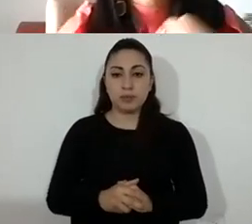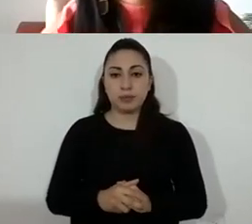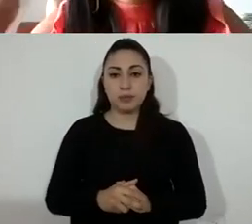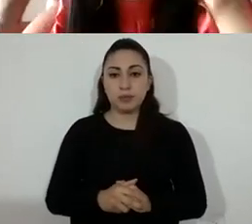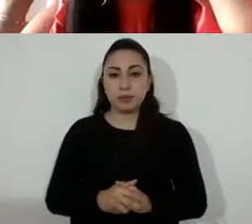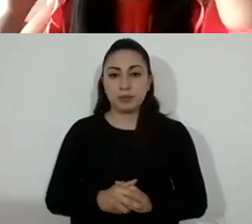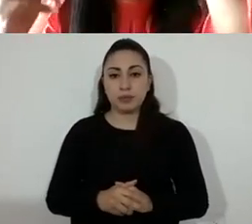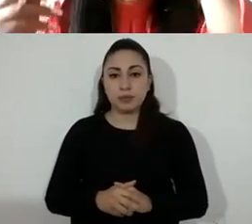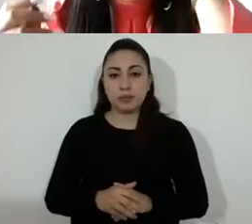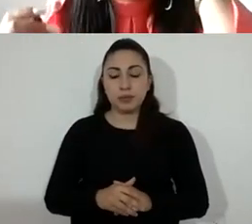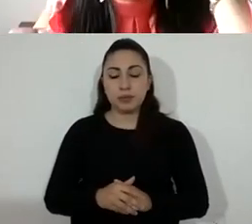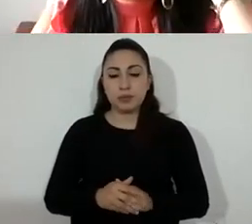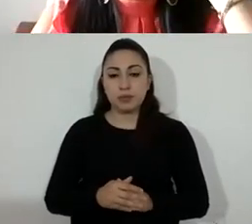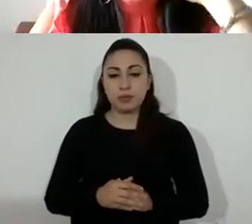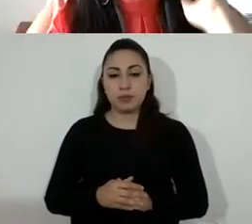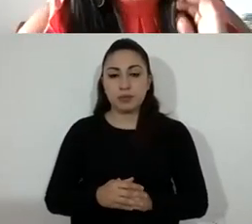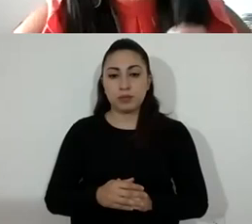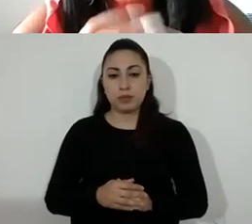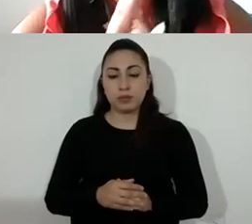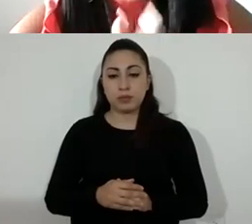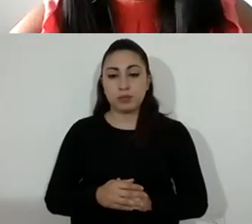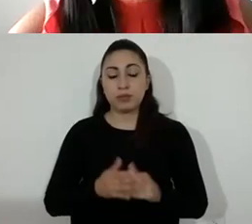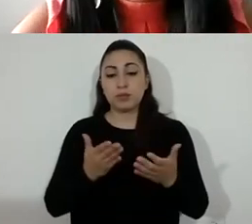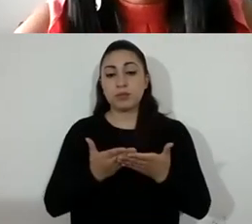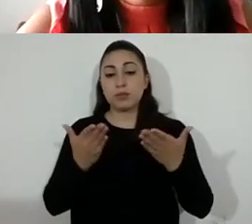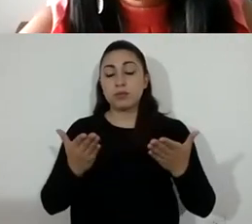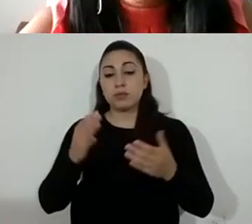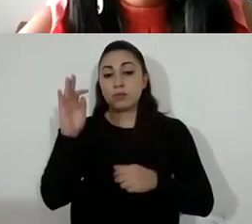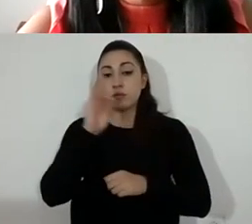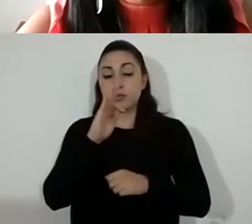exista alguna circunstancia de índole jurídica,